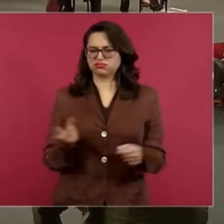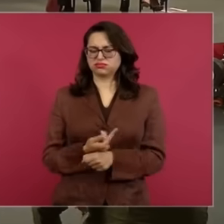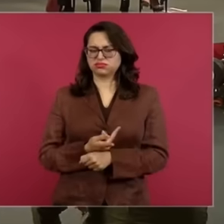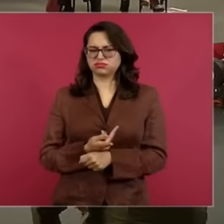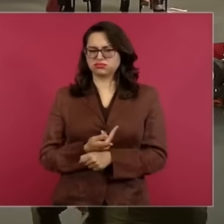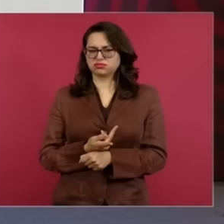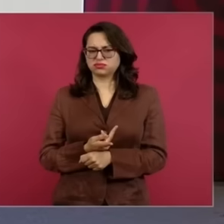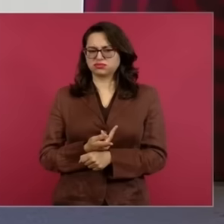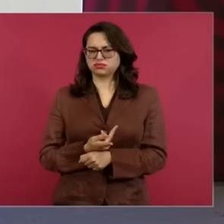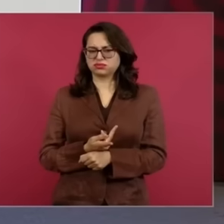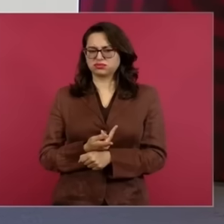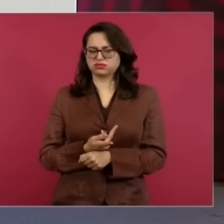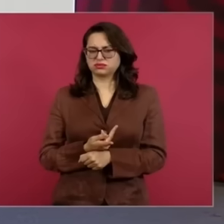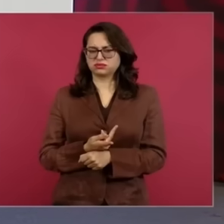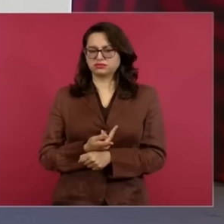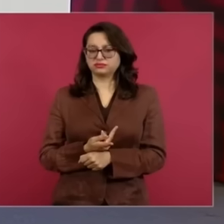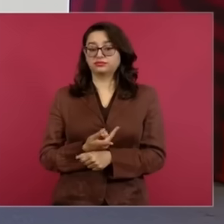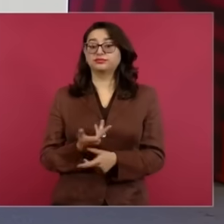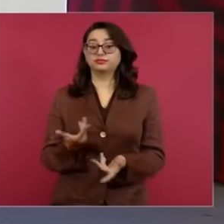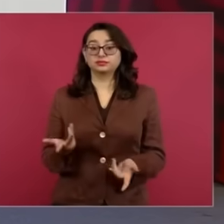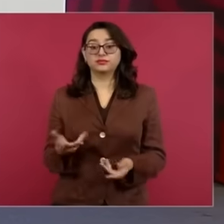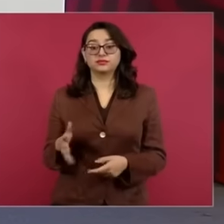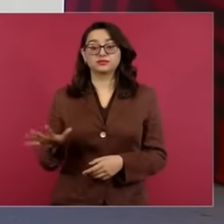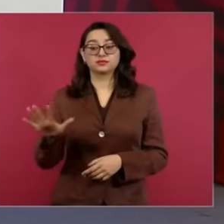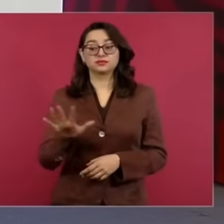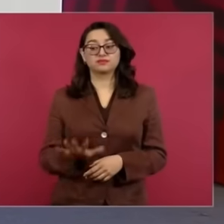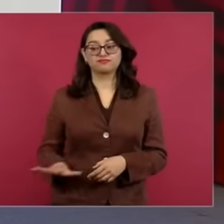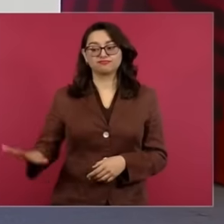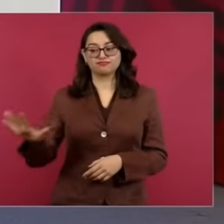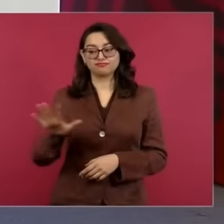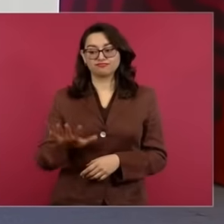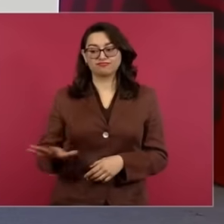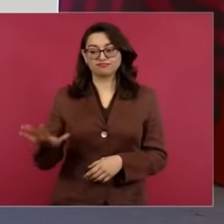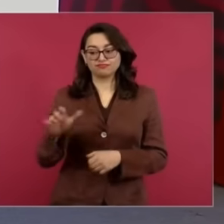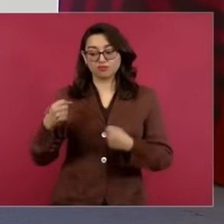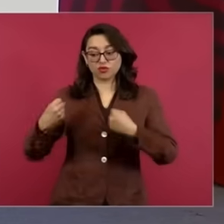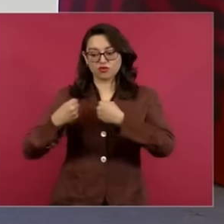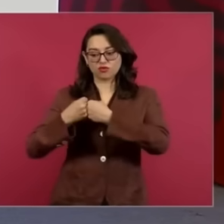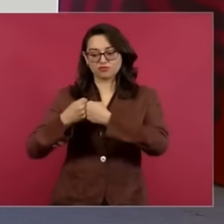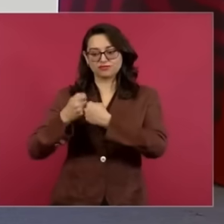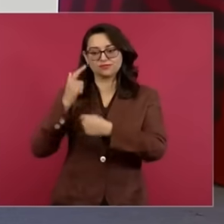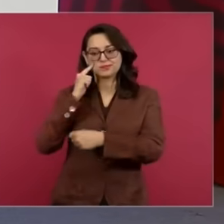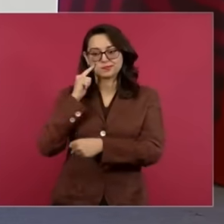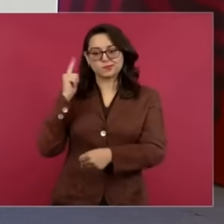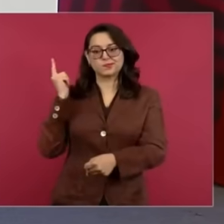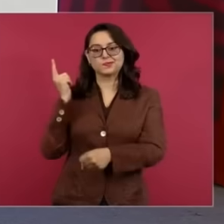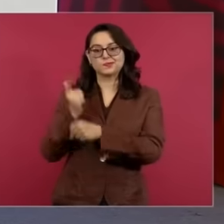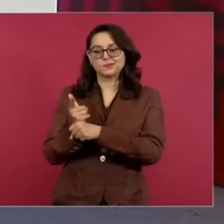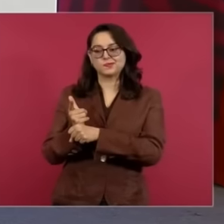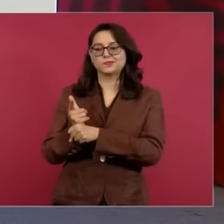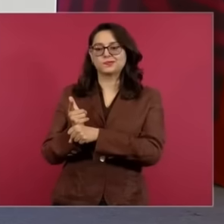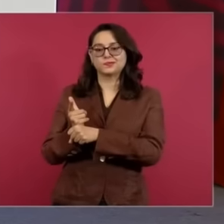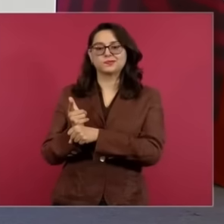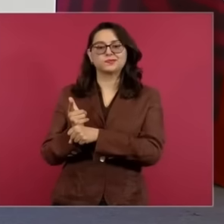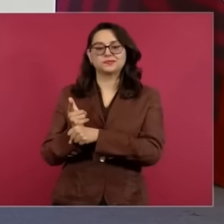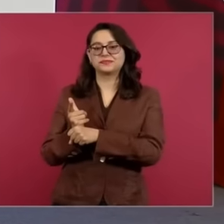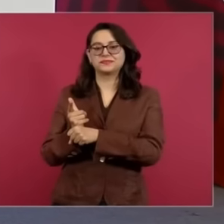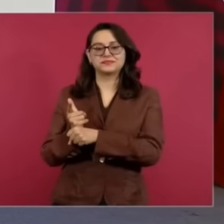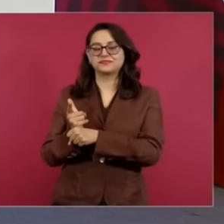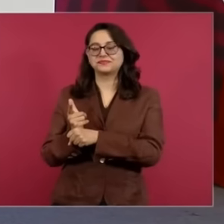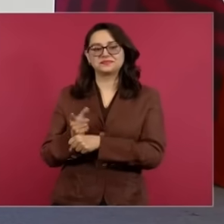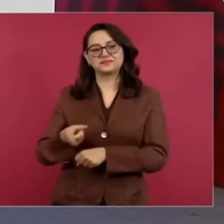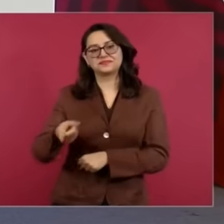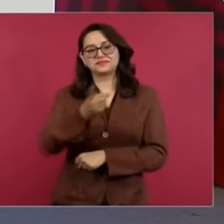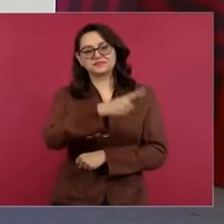lamentablemente, se ocupa de esta zona. O sea, los medios me refiero, pues nosotros sí estamos trabajando aquí.